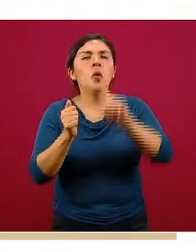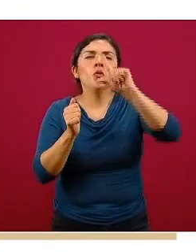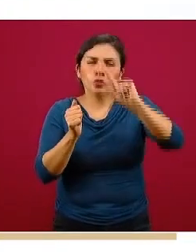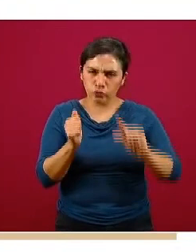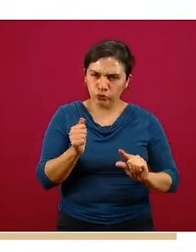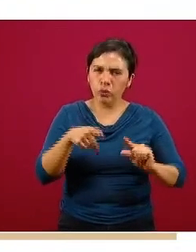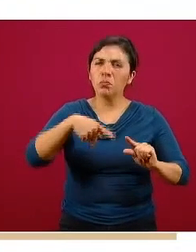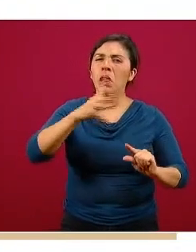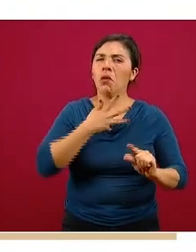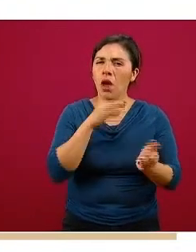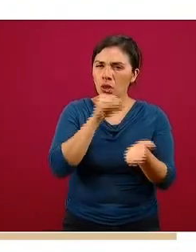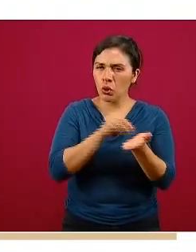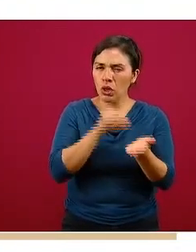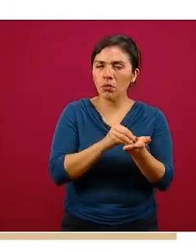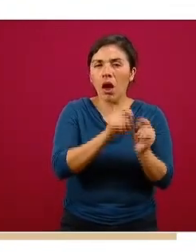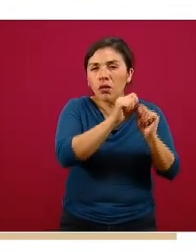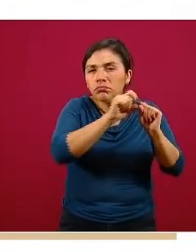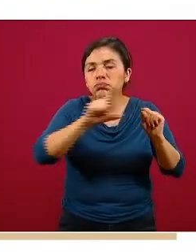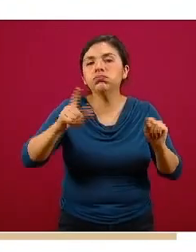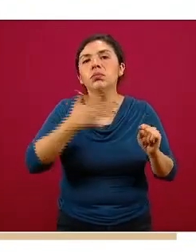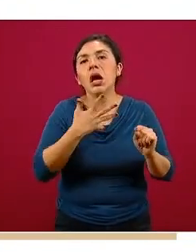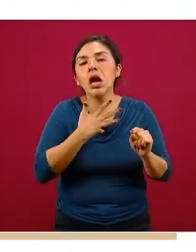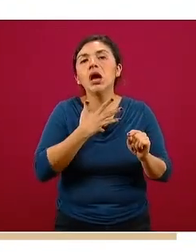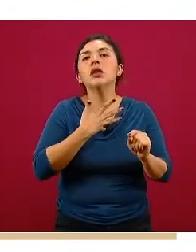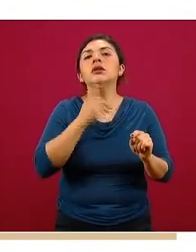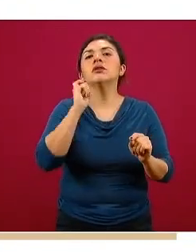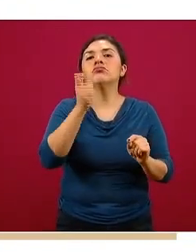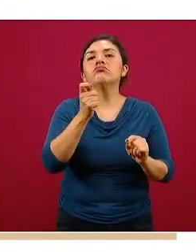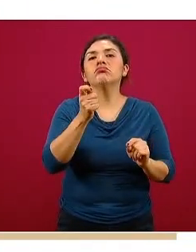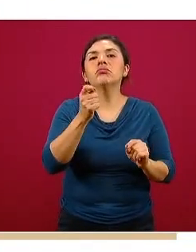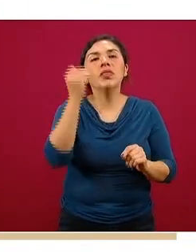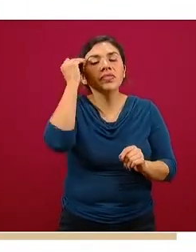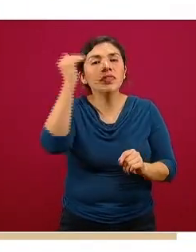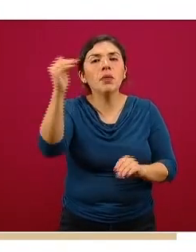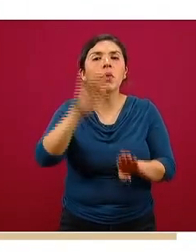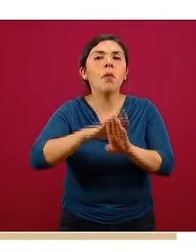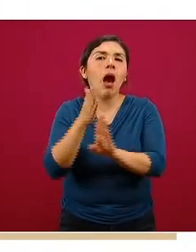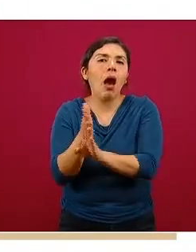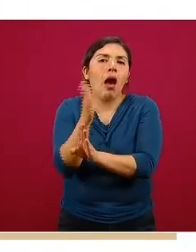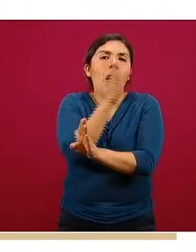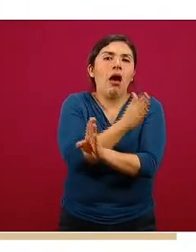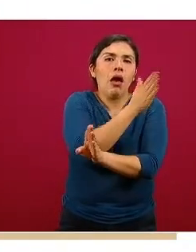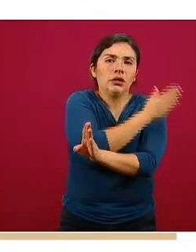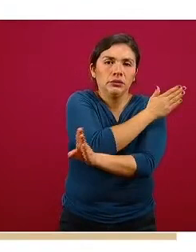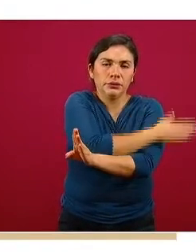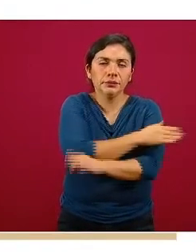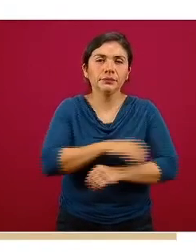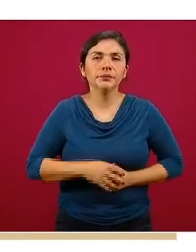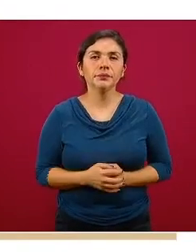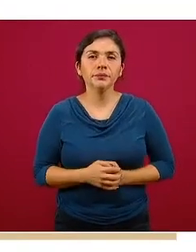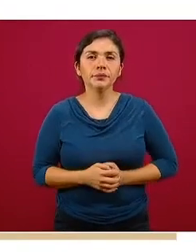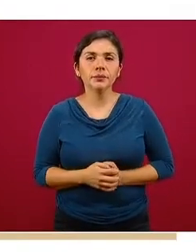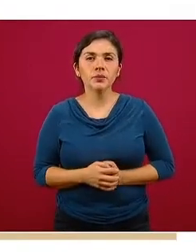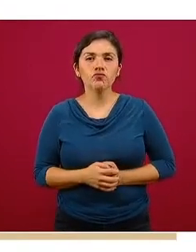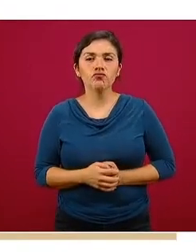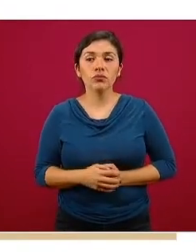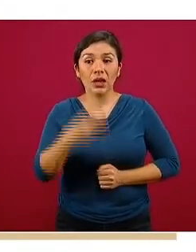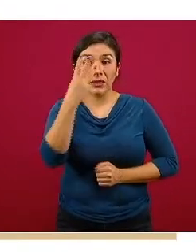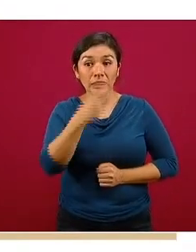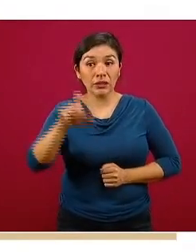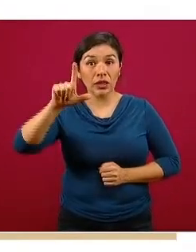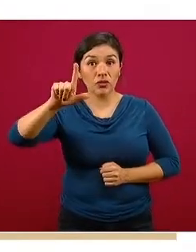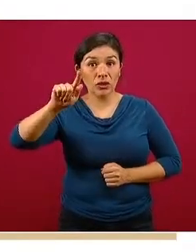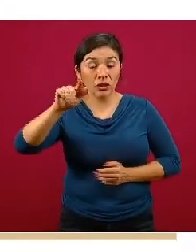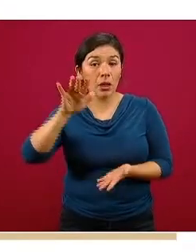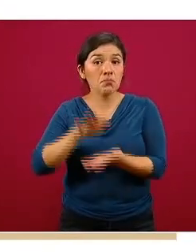sí algunas distribuidas todavía en una temporalidad mucho más hacia atrás. 370,